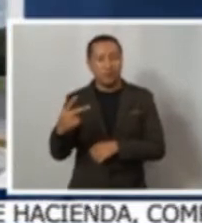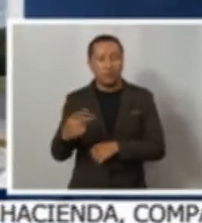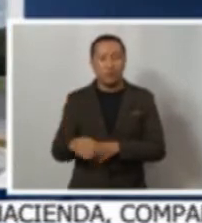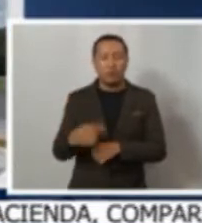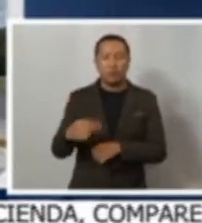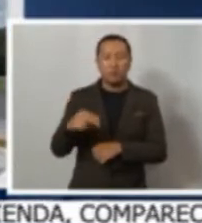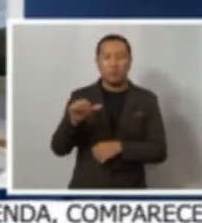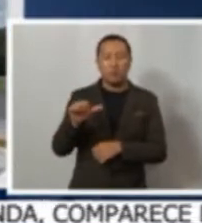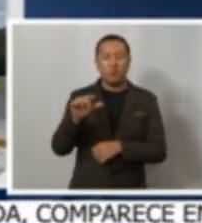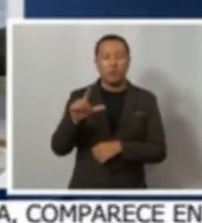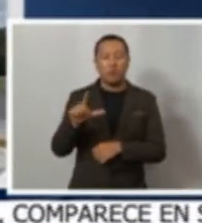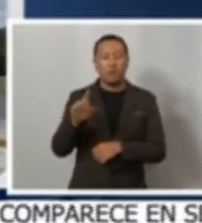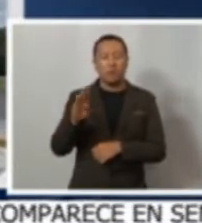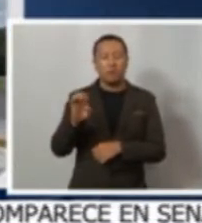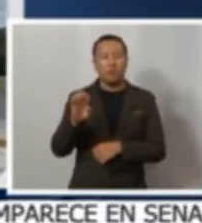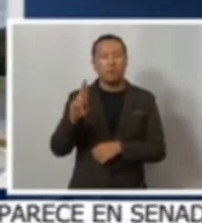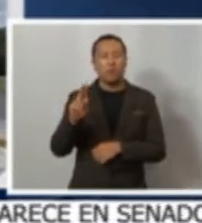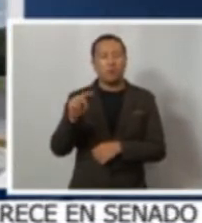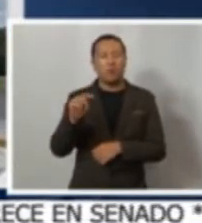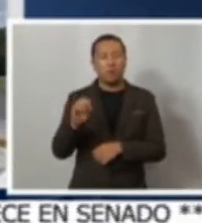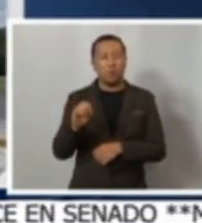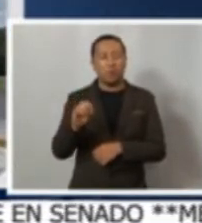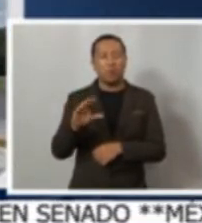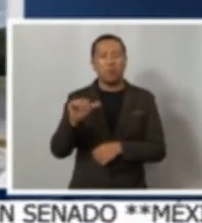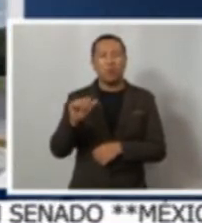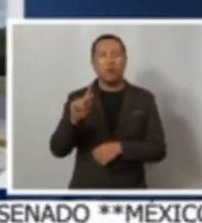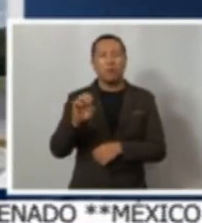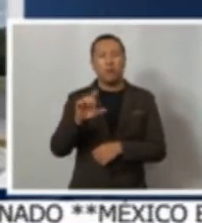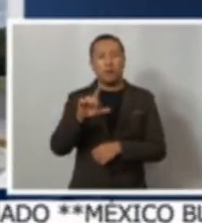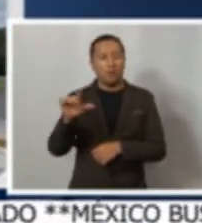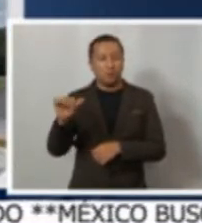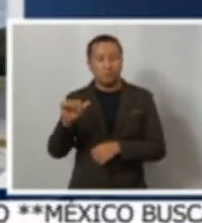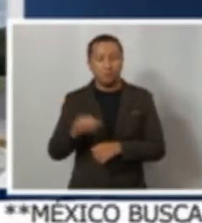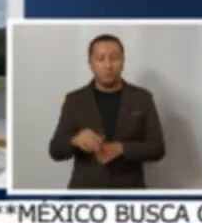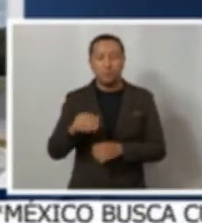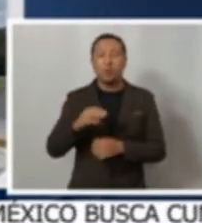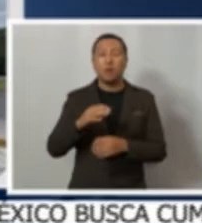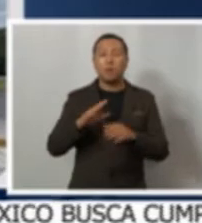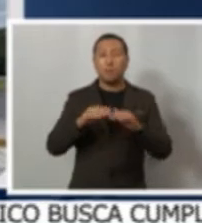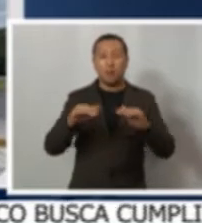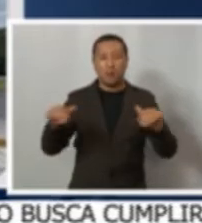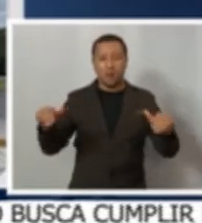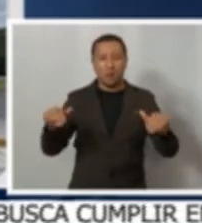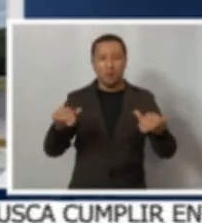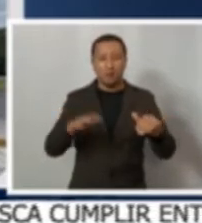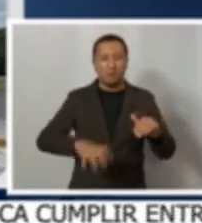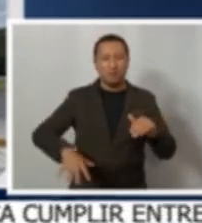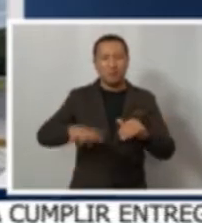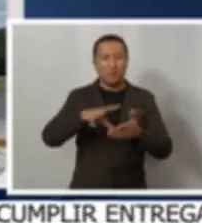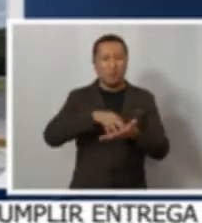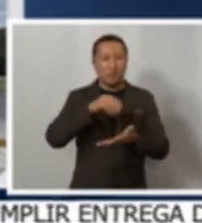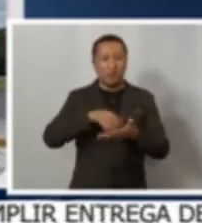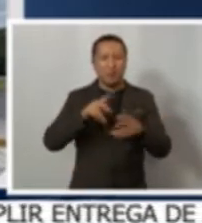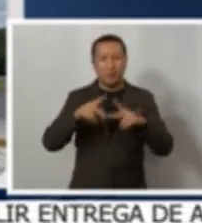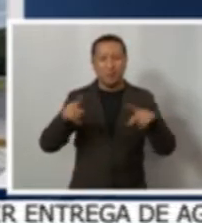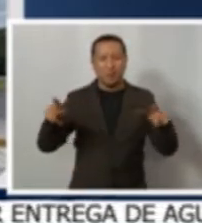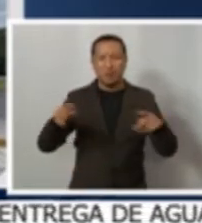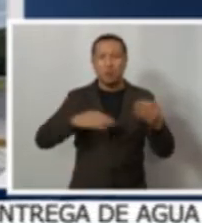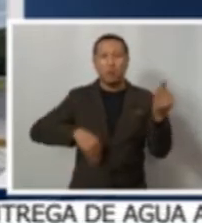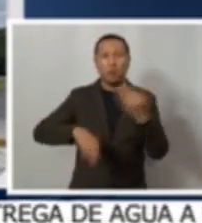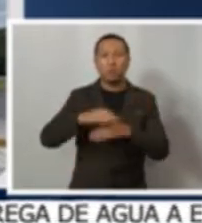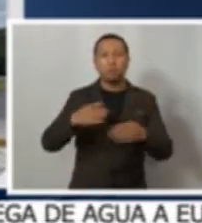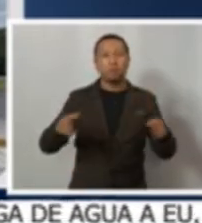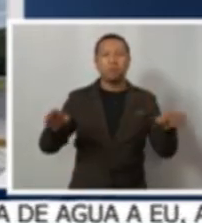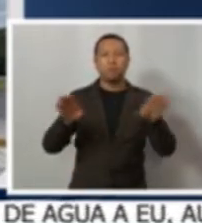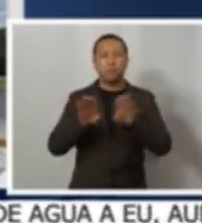zona norte se encuentran cerradas. La Policía de Quintana Roo está vigilando que ninguna persona ingrese justamente por seguridad hasta